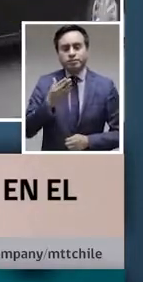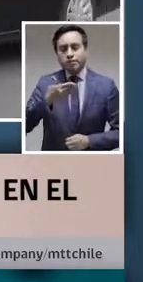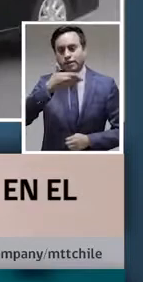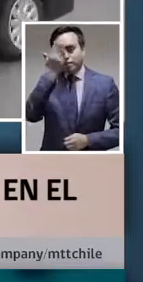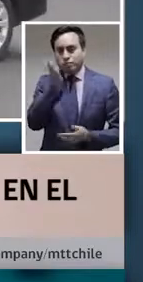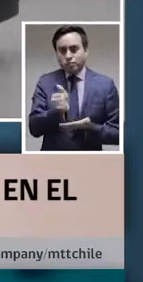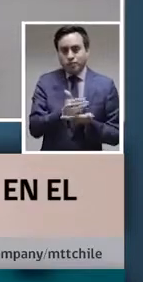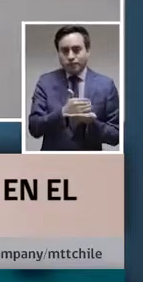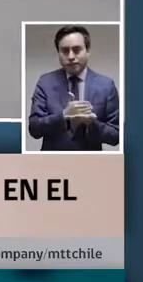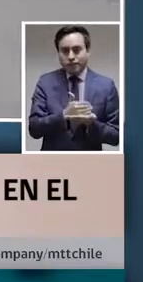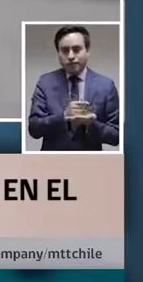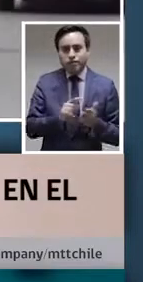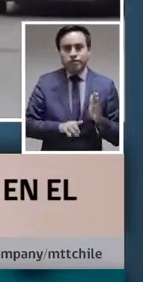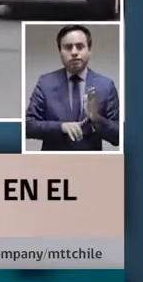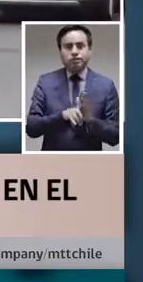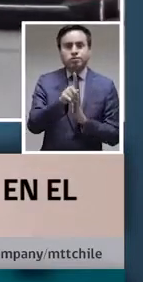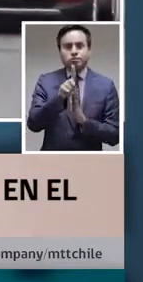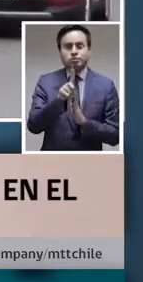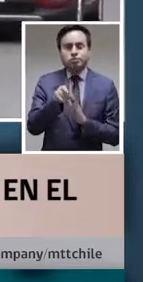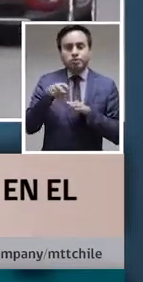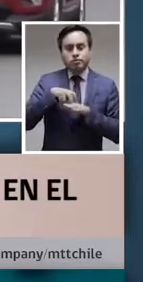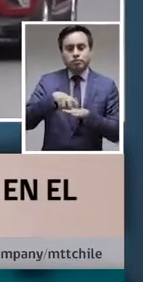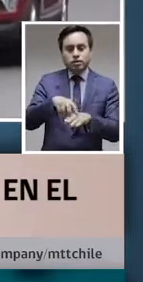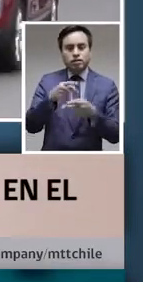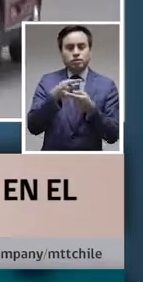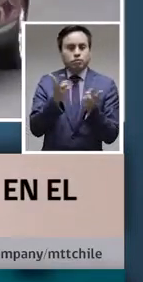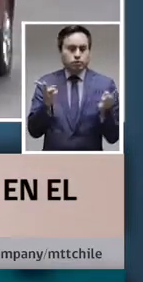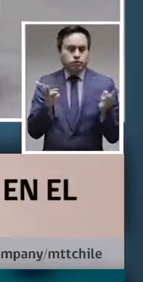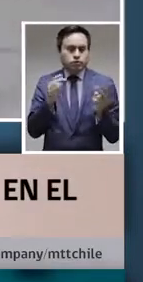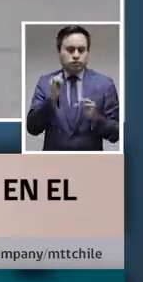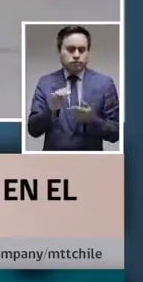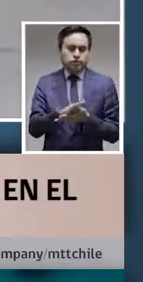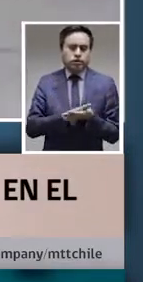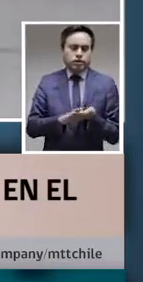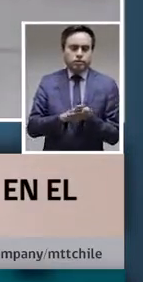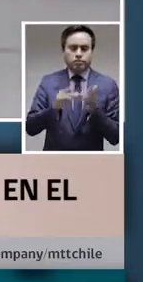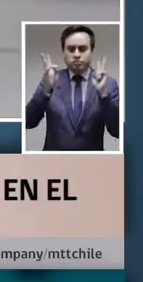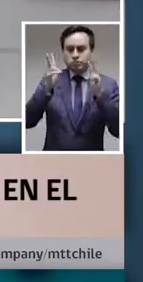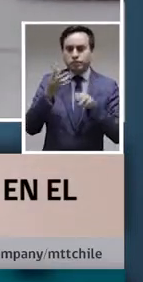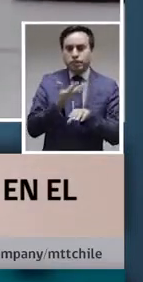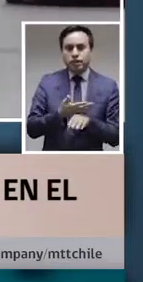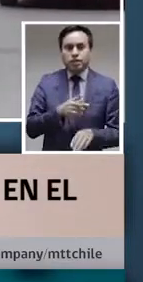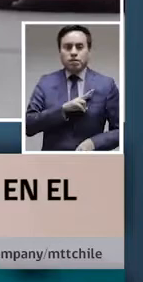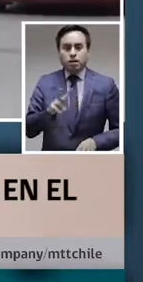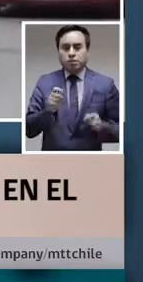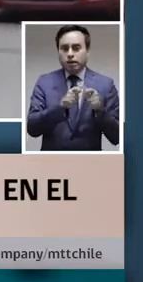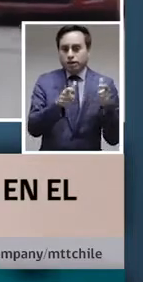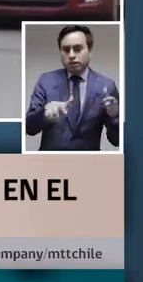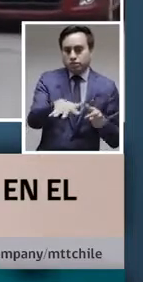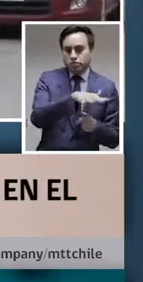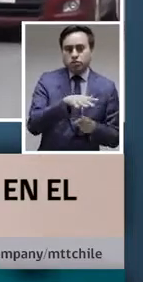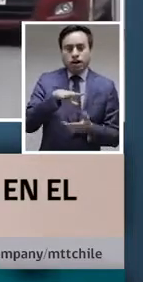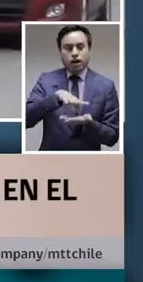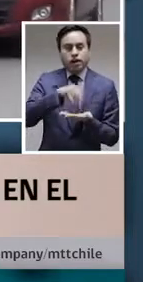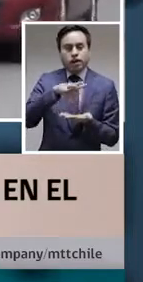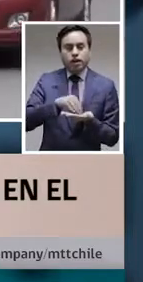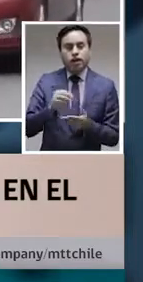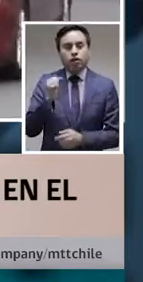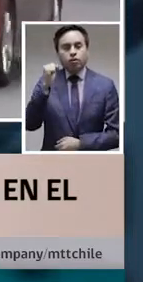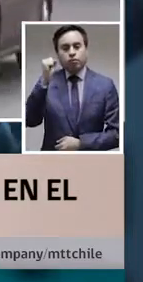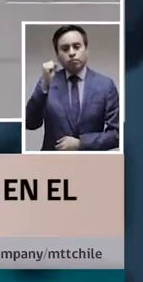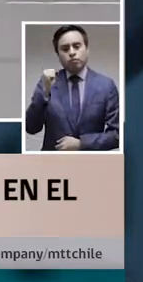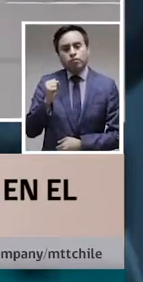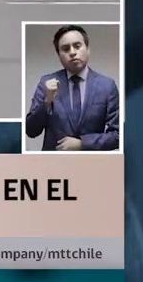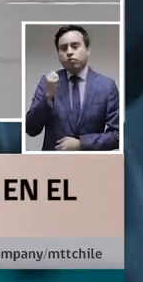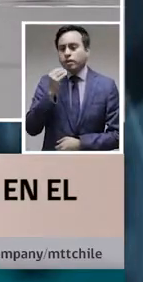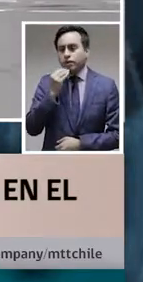también de desarrollo de transporte público, como el caso de Gran Valparaíso, Arica, Copiapó y Puerto